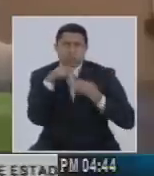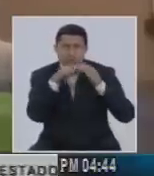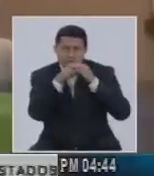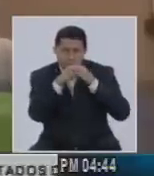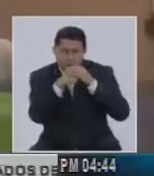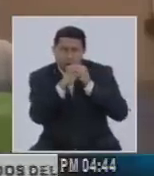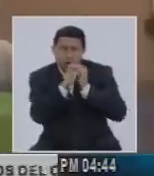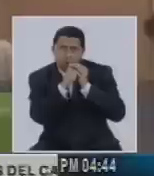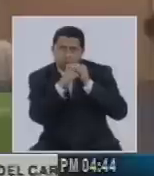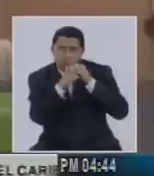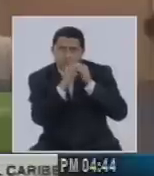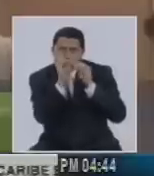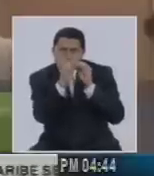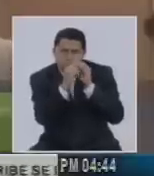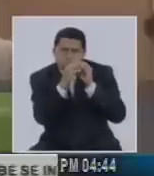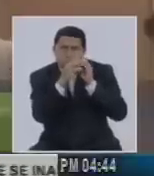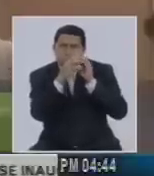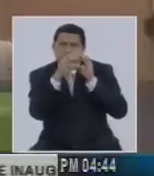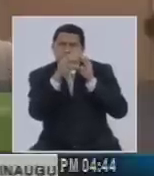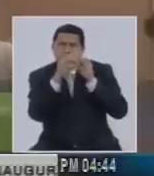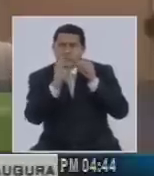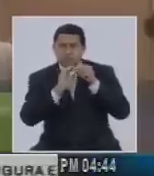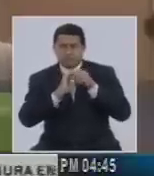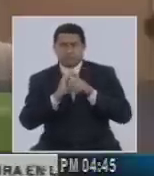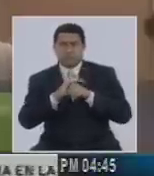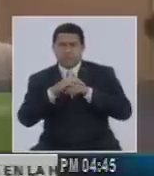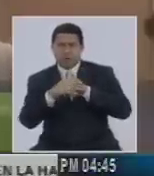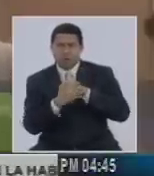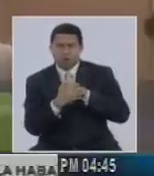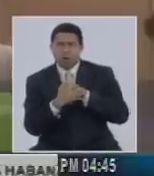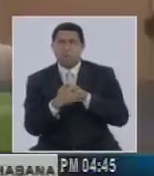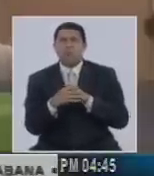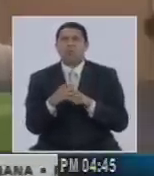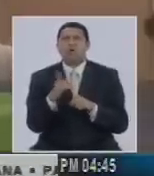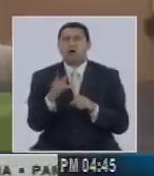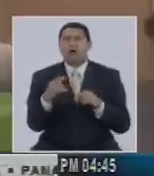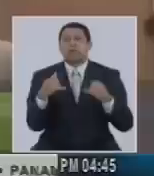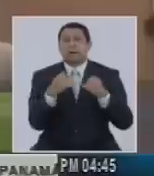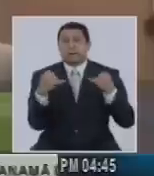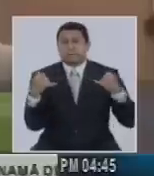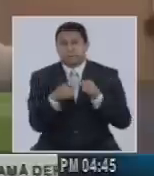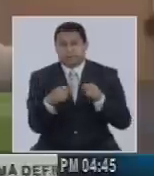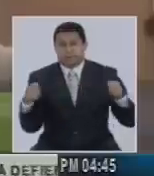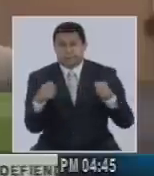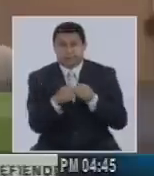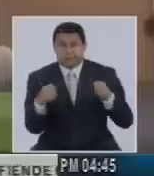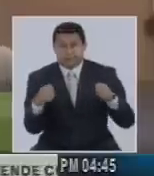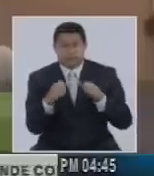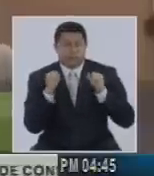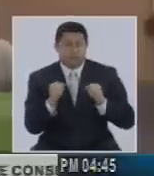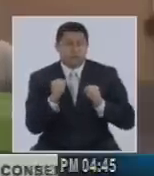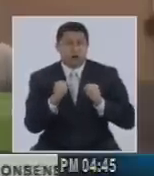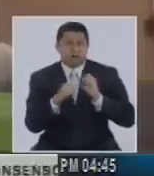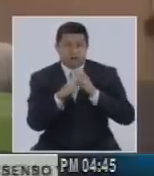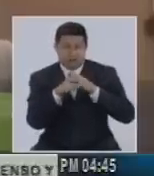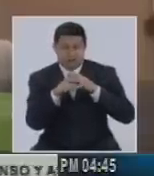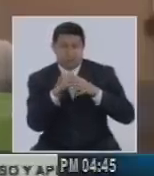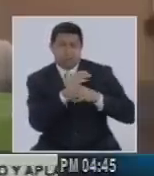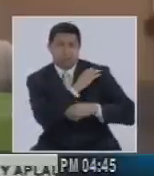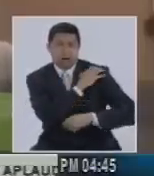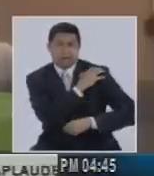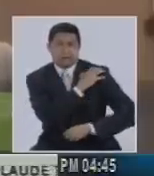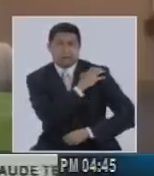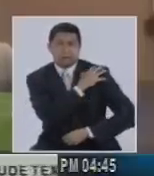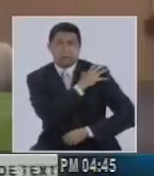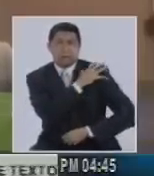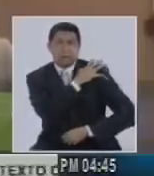hombro que cubre el tendón. Y cuando hay una tendinosis, una tendinitis del manguito, se forma también